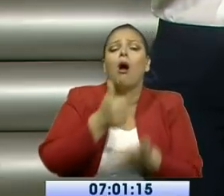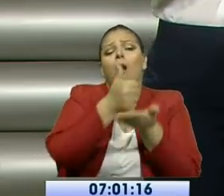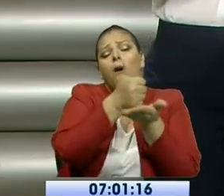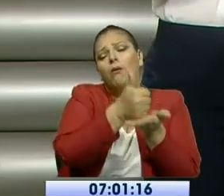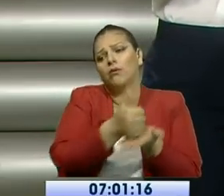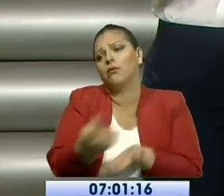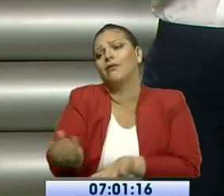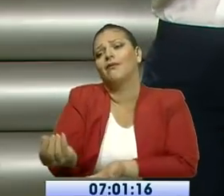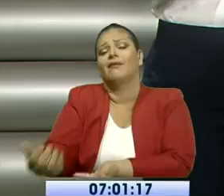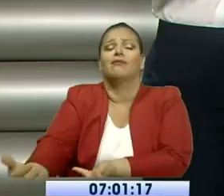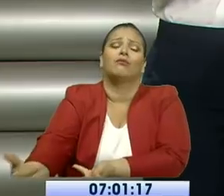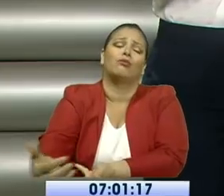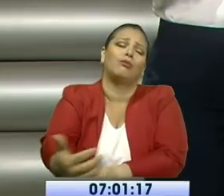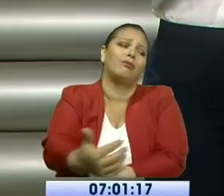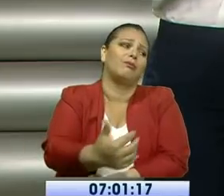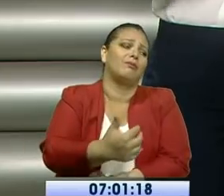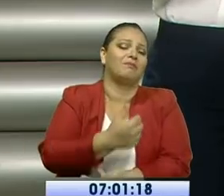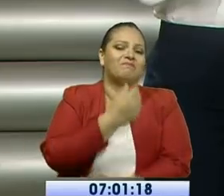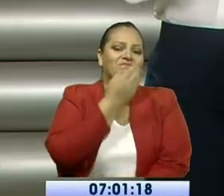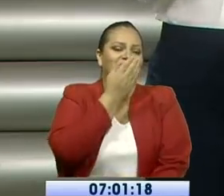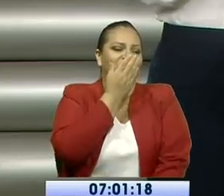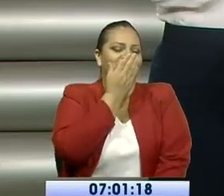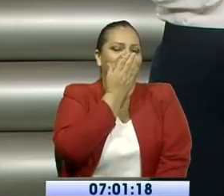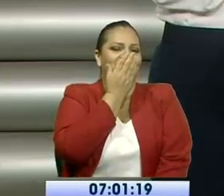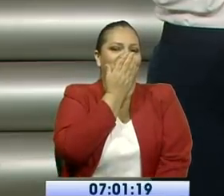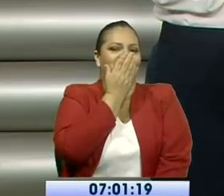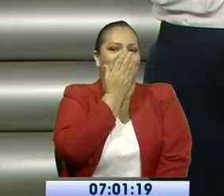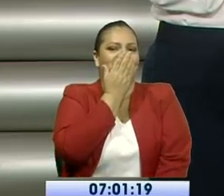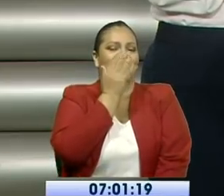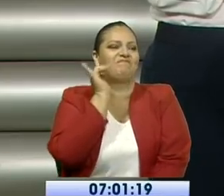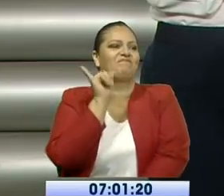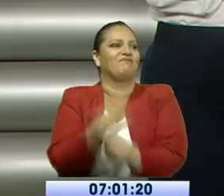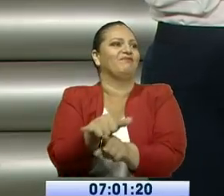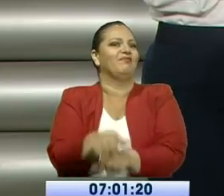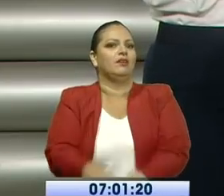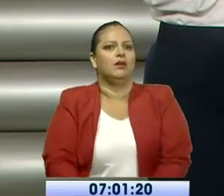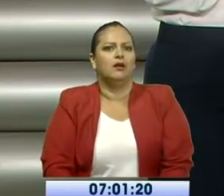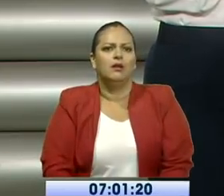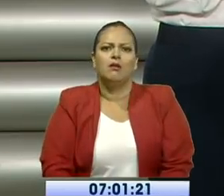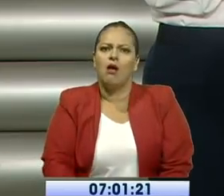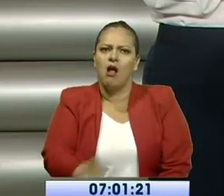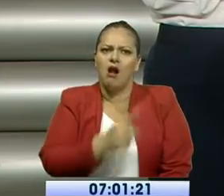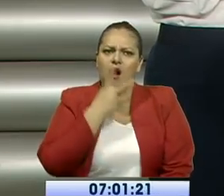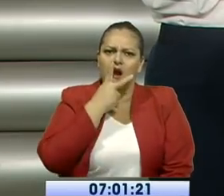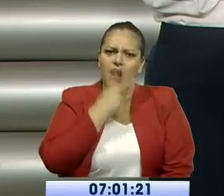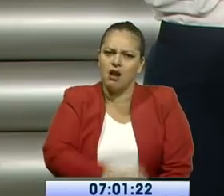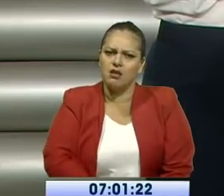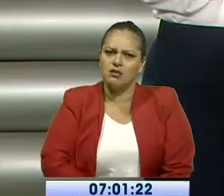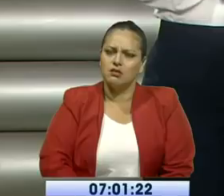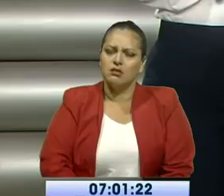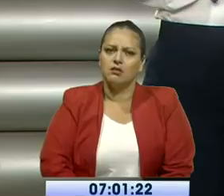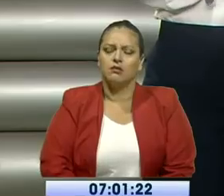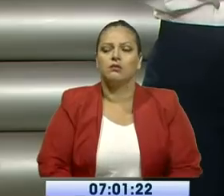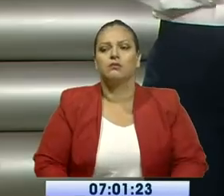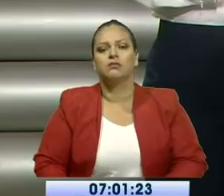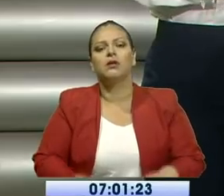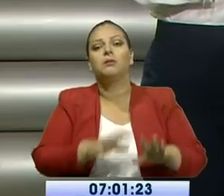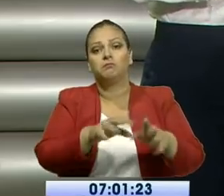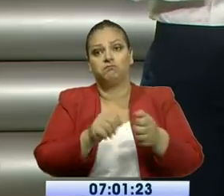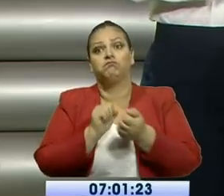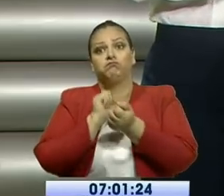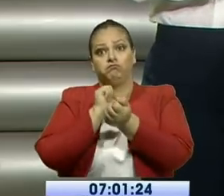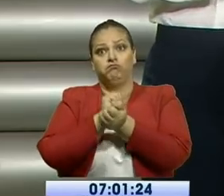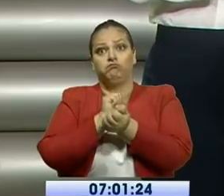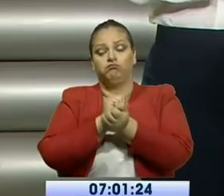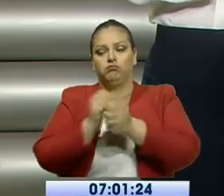gente burlándose de su fe y de su buena voluntad. Luis, ahora tenemos más información desde exteriores. Claro que sí, como cada